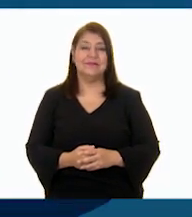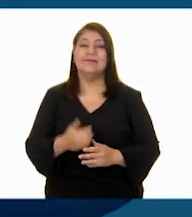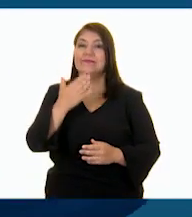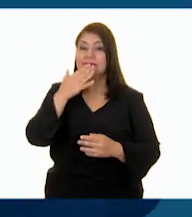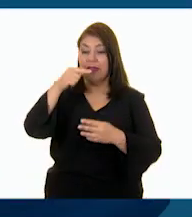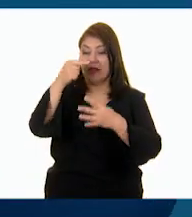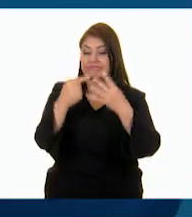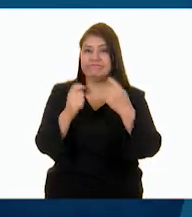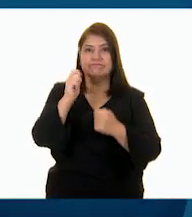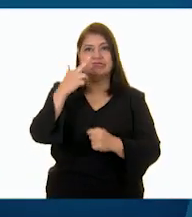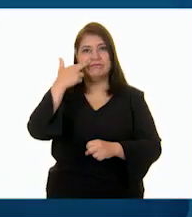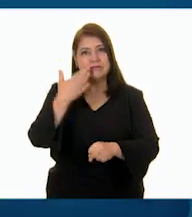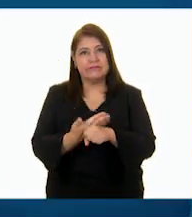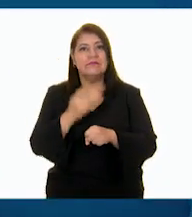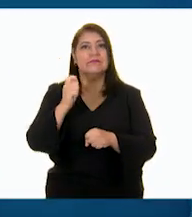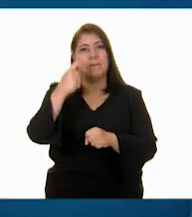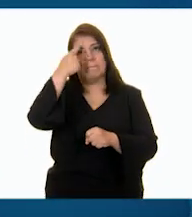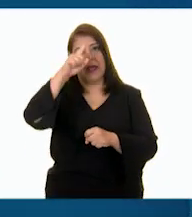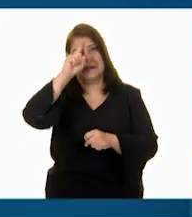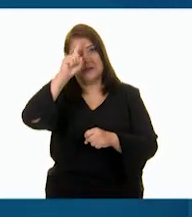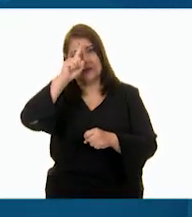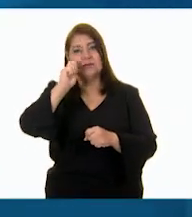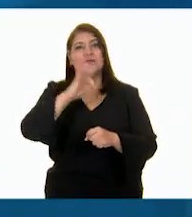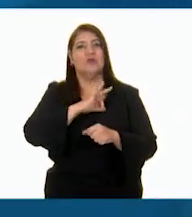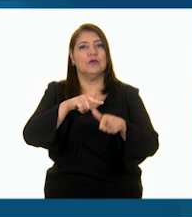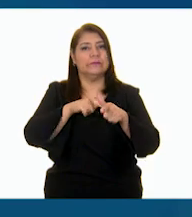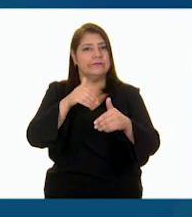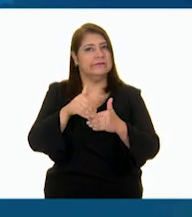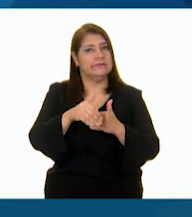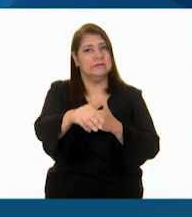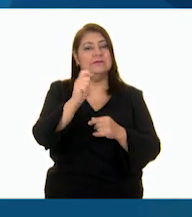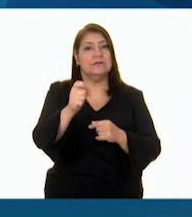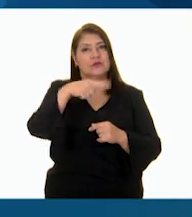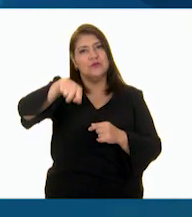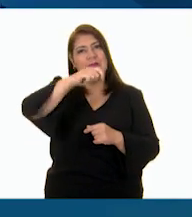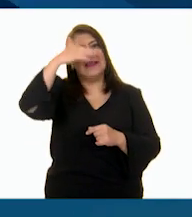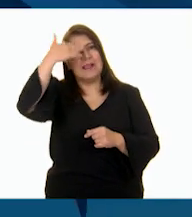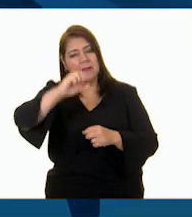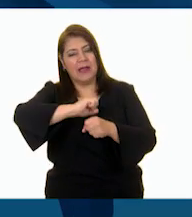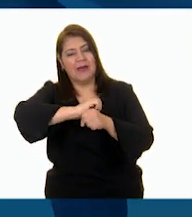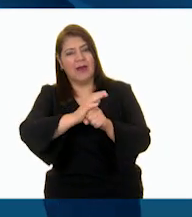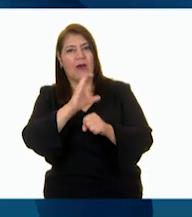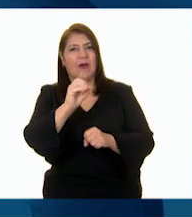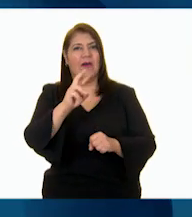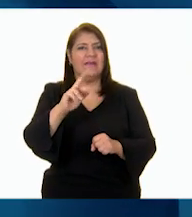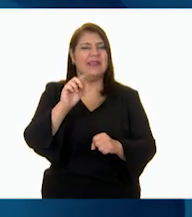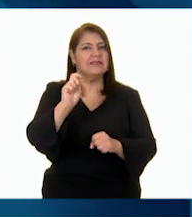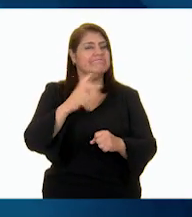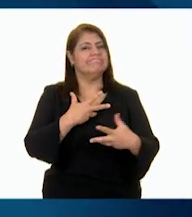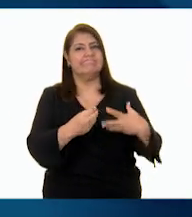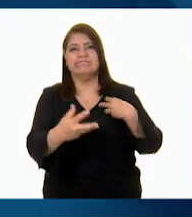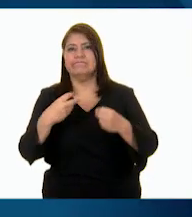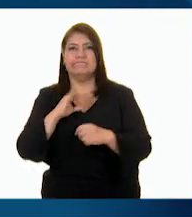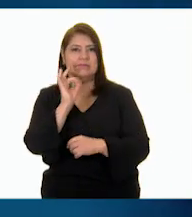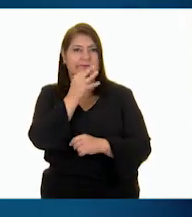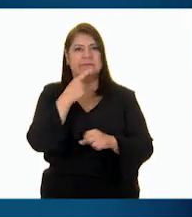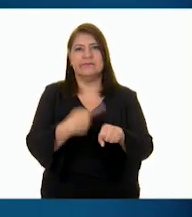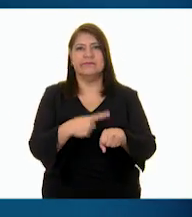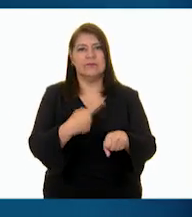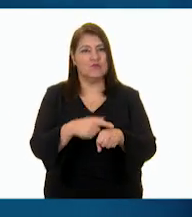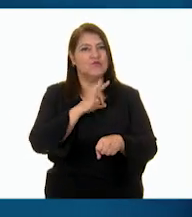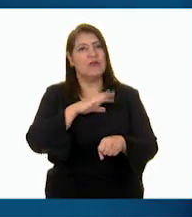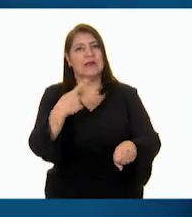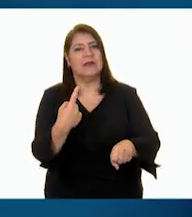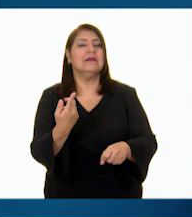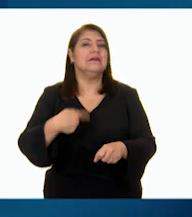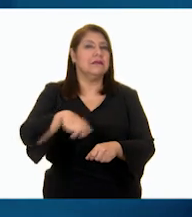Buenas prácticas para seguir adelante. Como todos sabemos, la COVID-19 es una enfermedad que se contagia muy fácilmente entre las